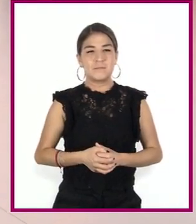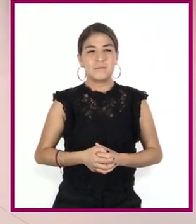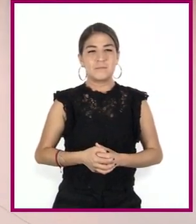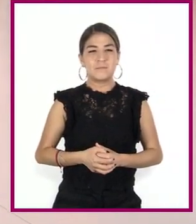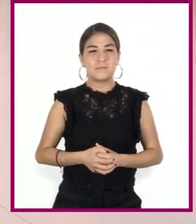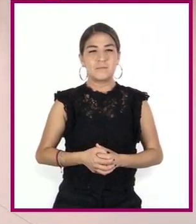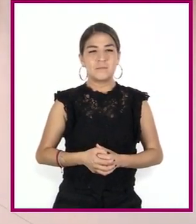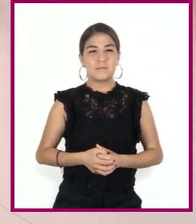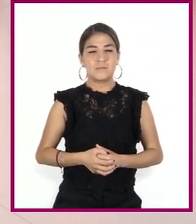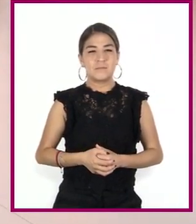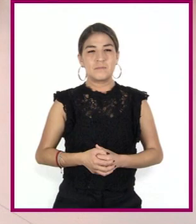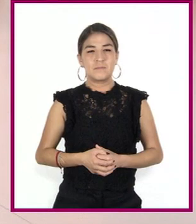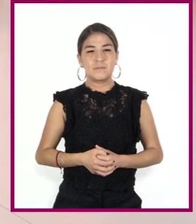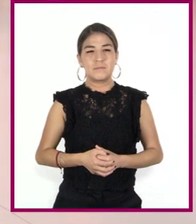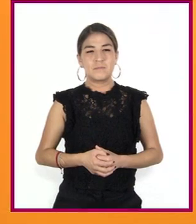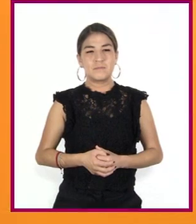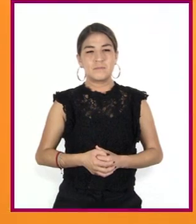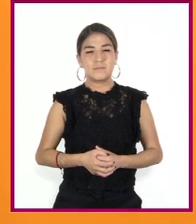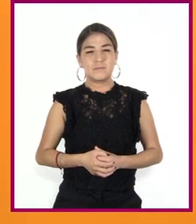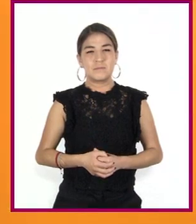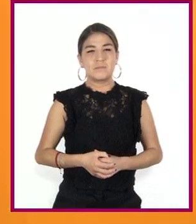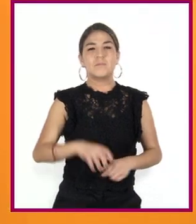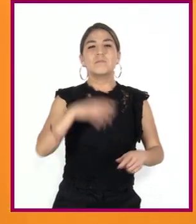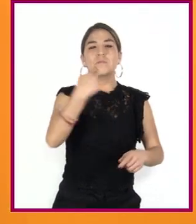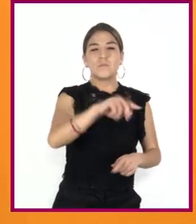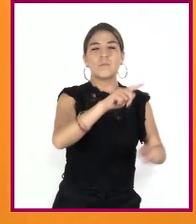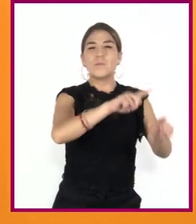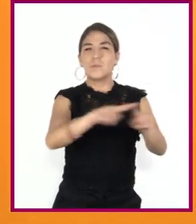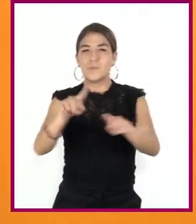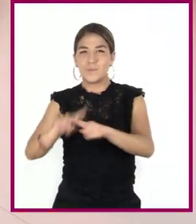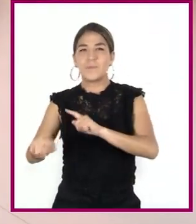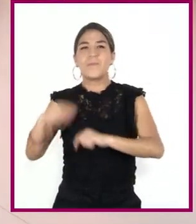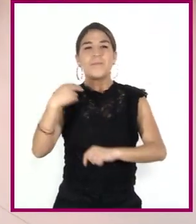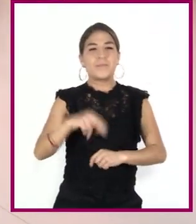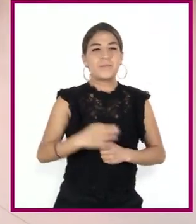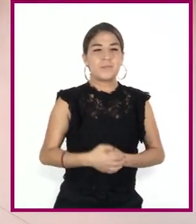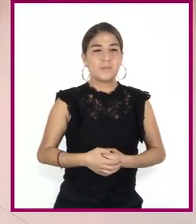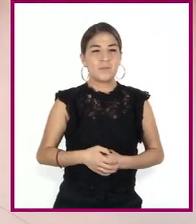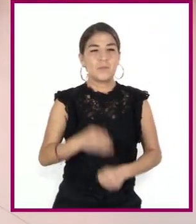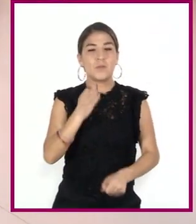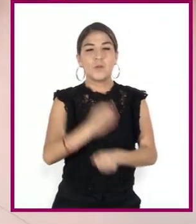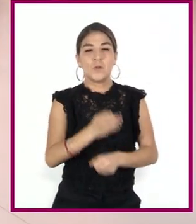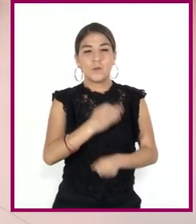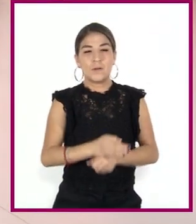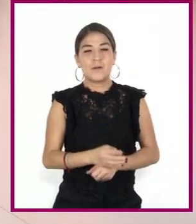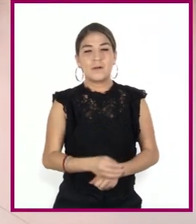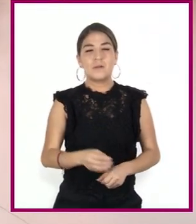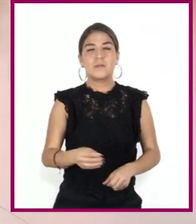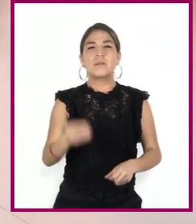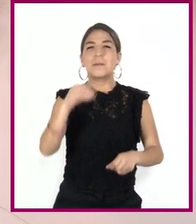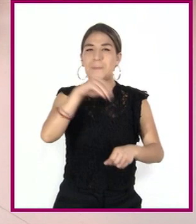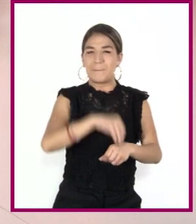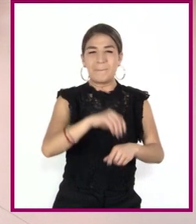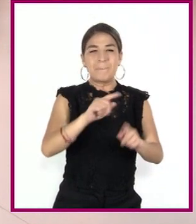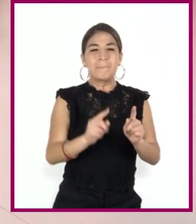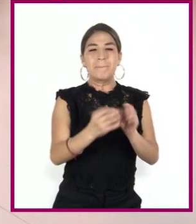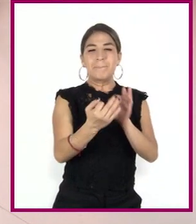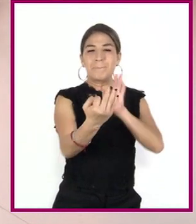Entonces, cada base debe llevar su nombre para cada no equivocarnos. Cada base debe de llevar su nombre. Vamos a colocar esta un poquito